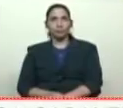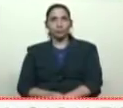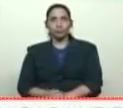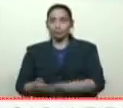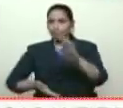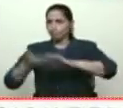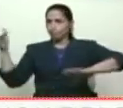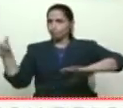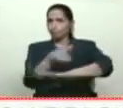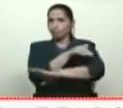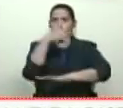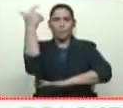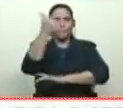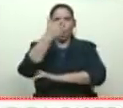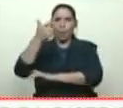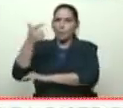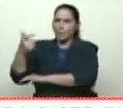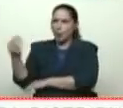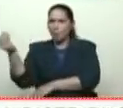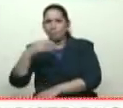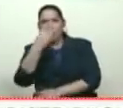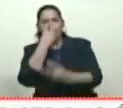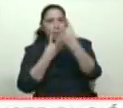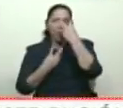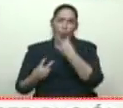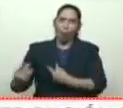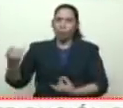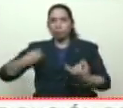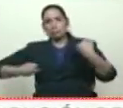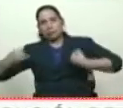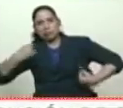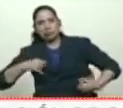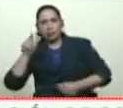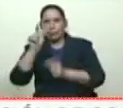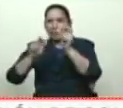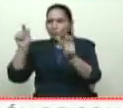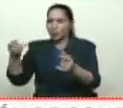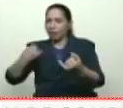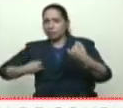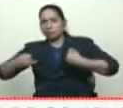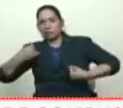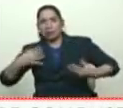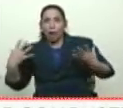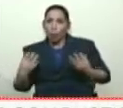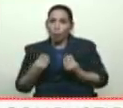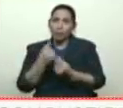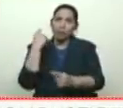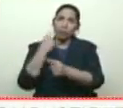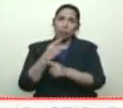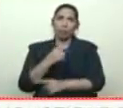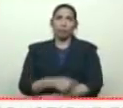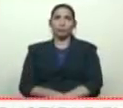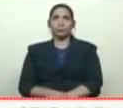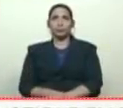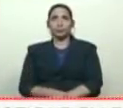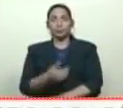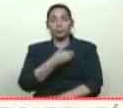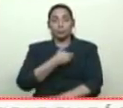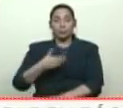a la búsqueda de los más pobres, de los más golpeados, de los más vulnerables, acompañarlo. El presidente ha llamado